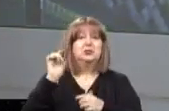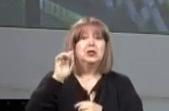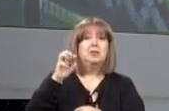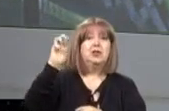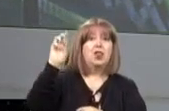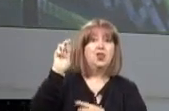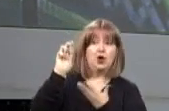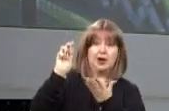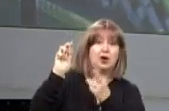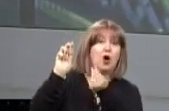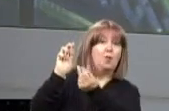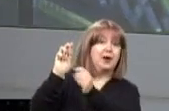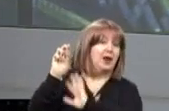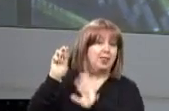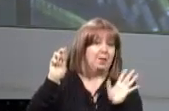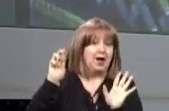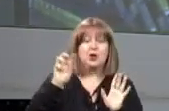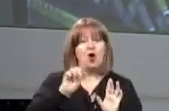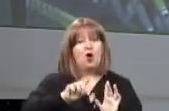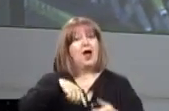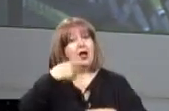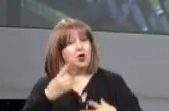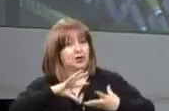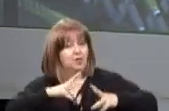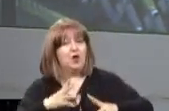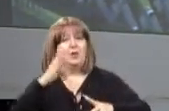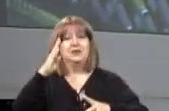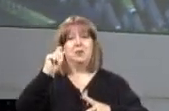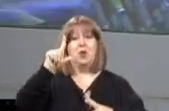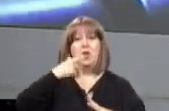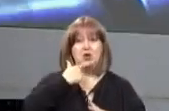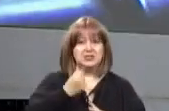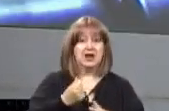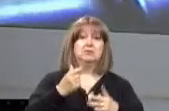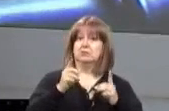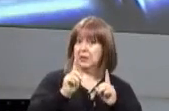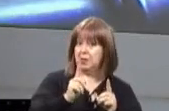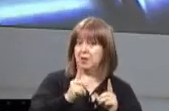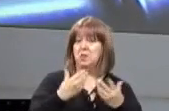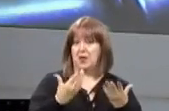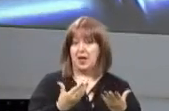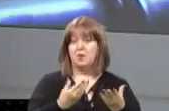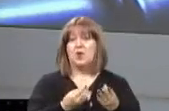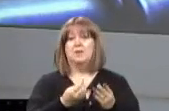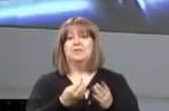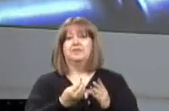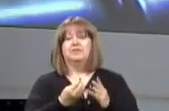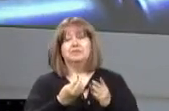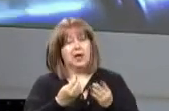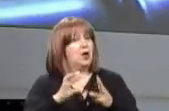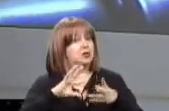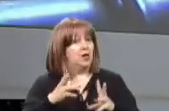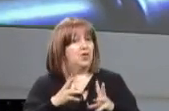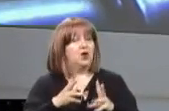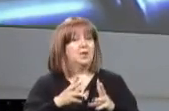herramientas, pensamos que solamente la única que nos salva es comprar el dólar, ¿no? O salvarnos a través del dólar, por lo menos resguardar nuestros pesos. Pero hay